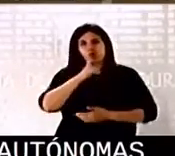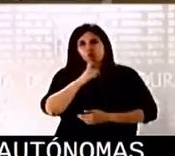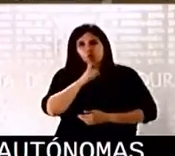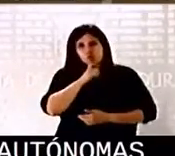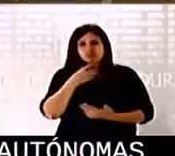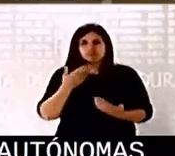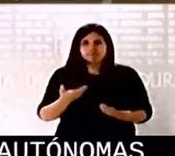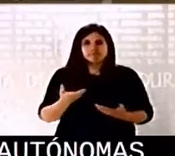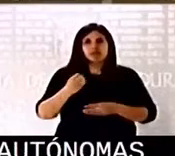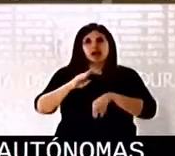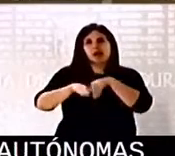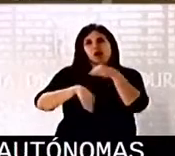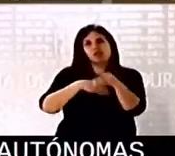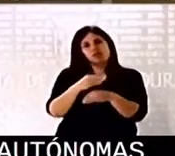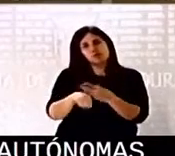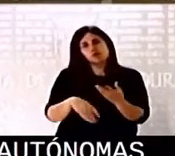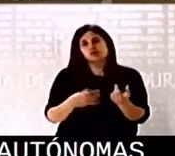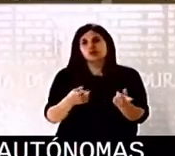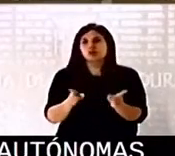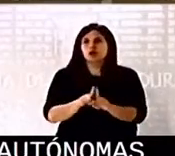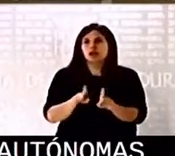es